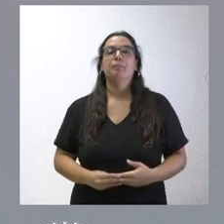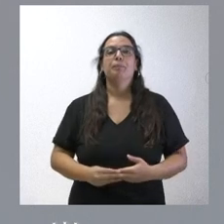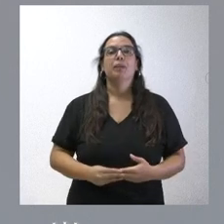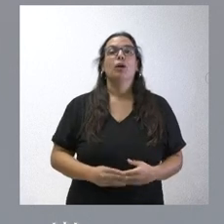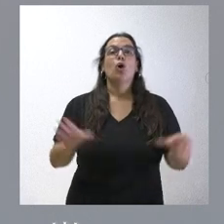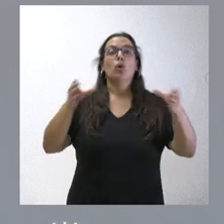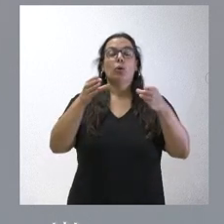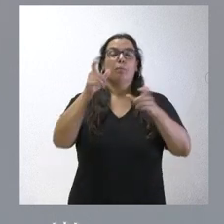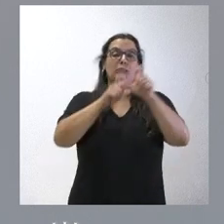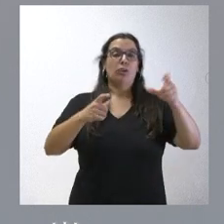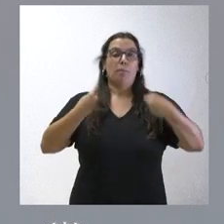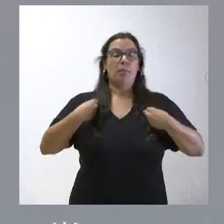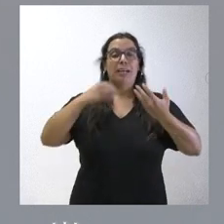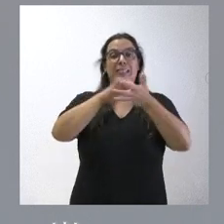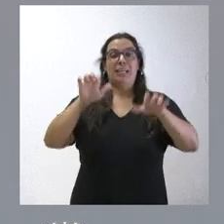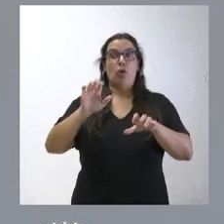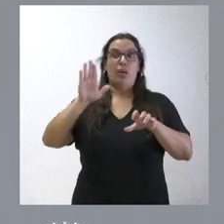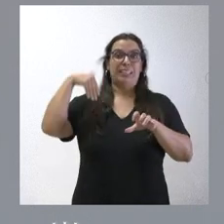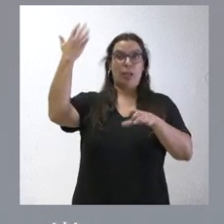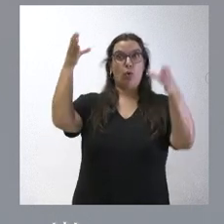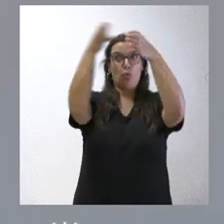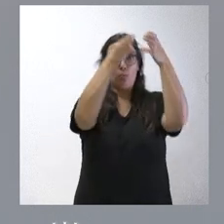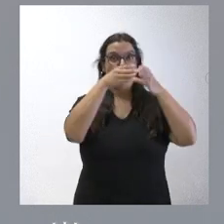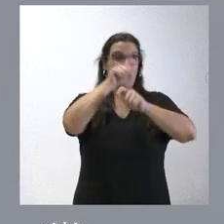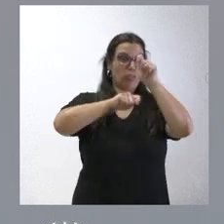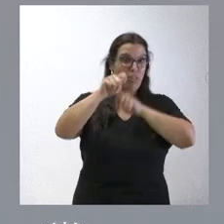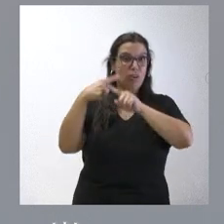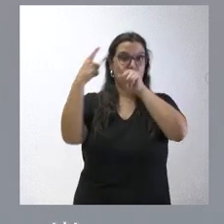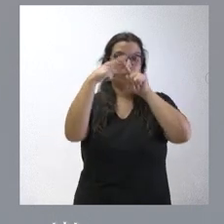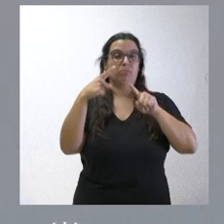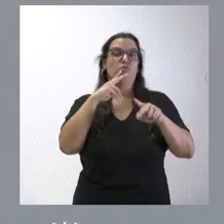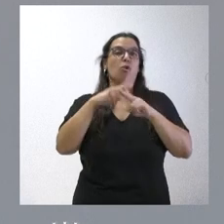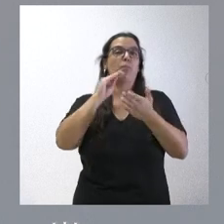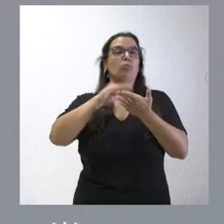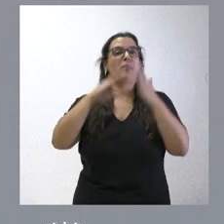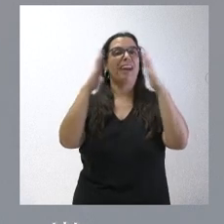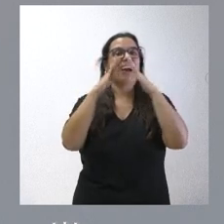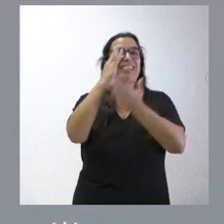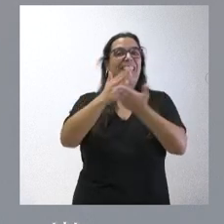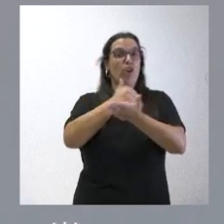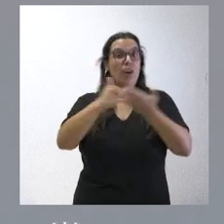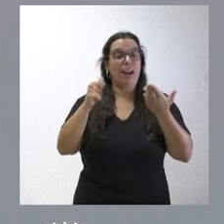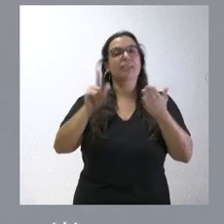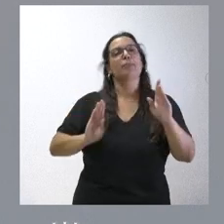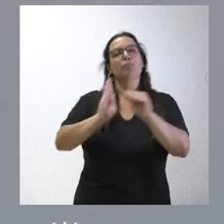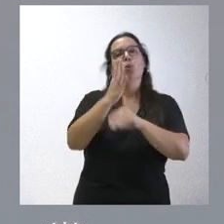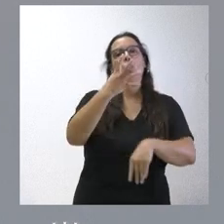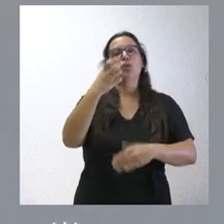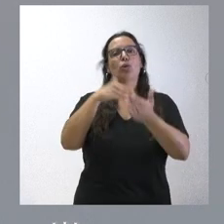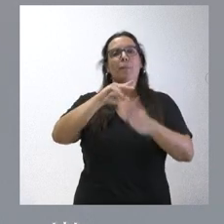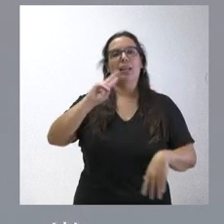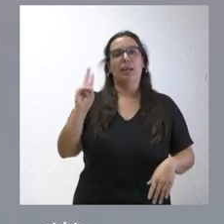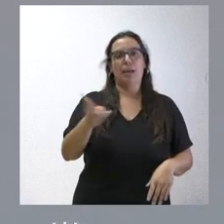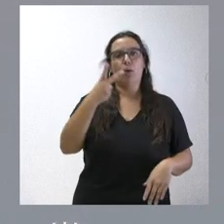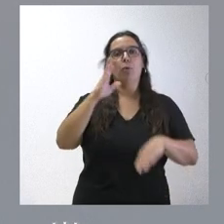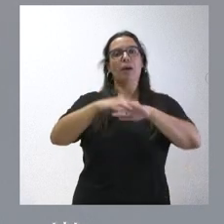exterior las que muchos de ustedes denominan casas regionales reciben 400.000 euros de la